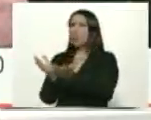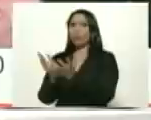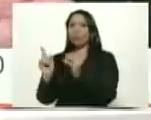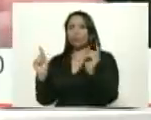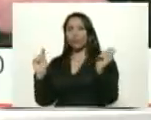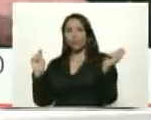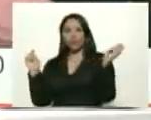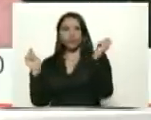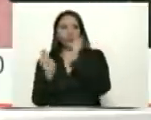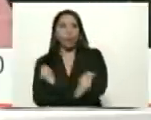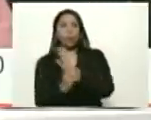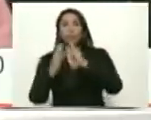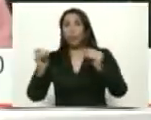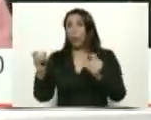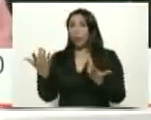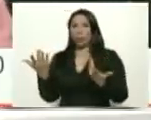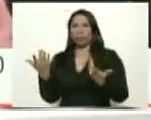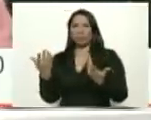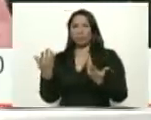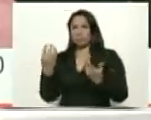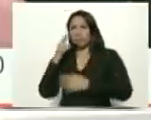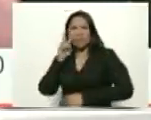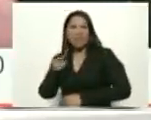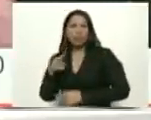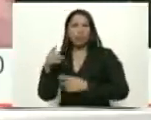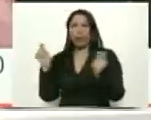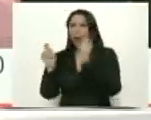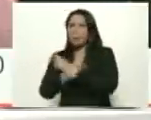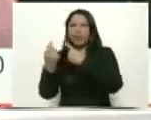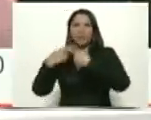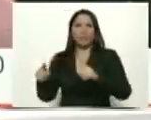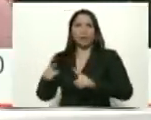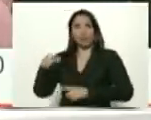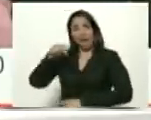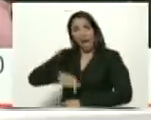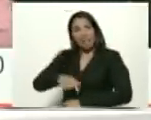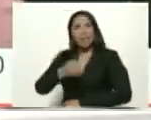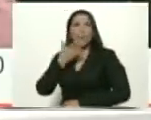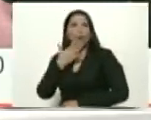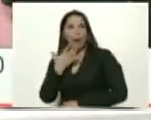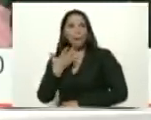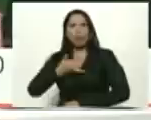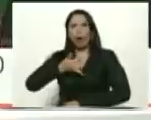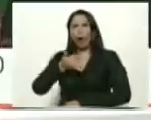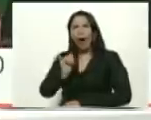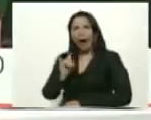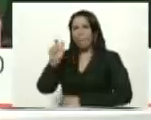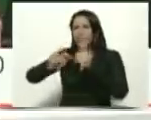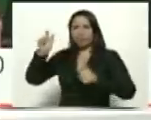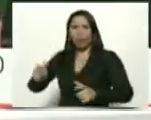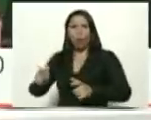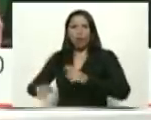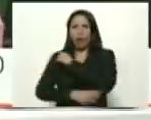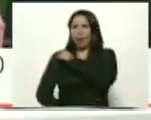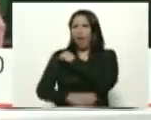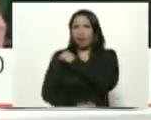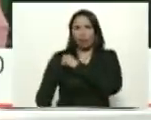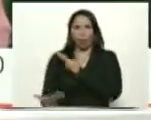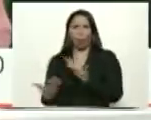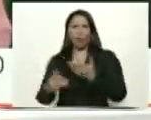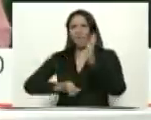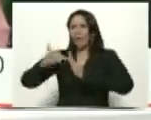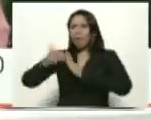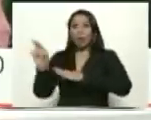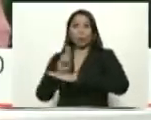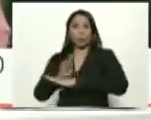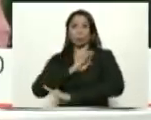está cambiando en todos los sentidos. Pero si aquí va a haber una pila de especuladores, de ladrones, que utilizan